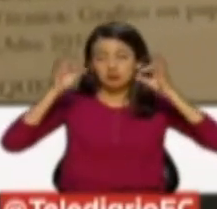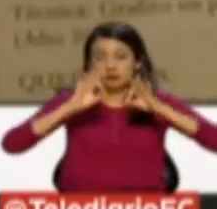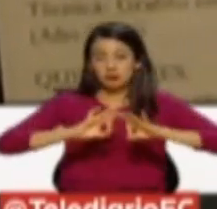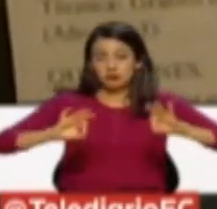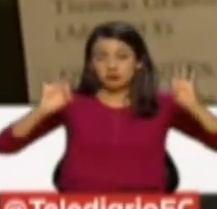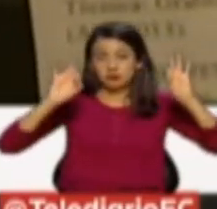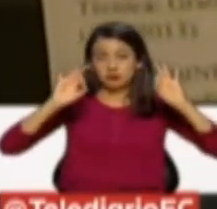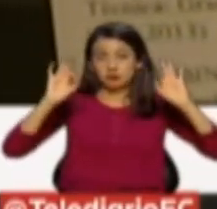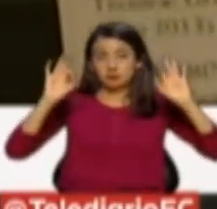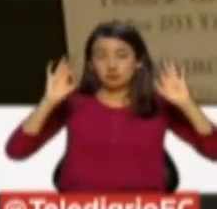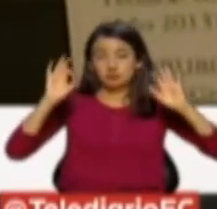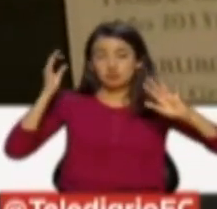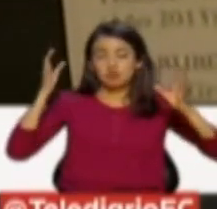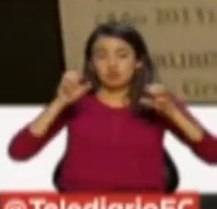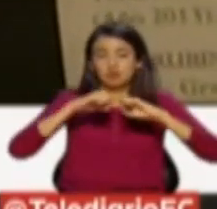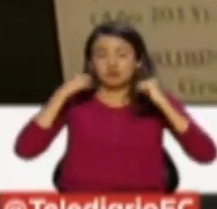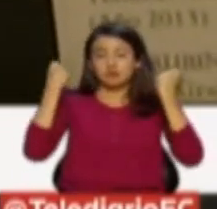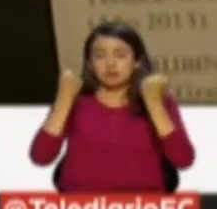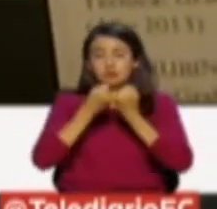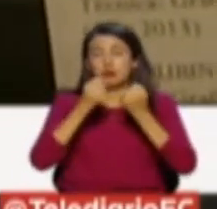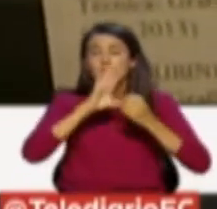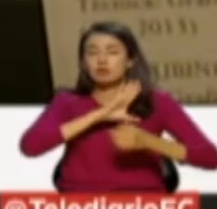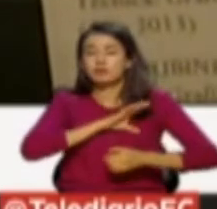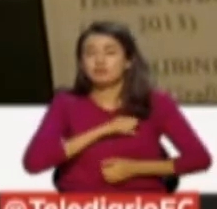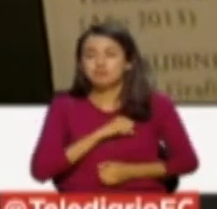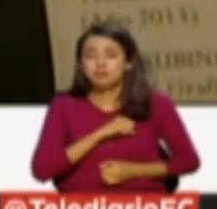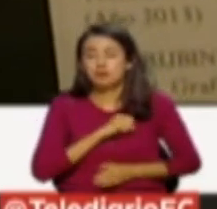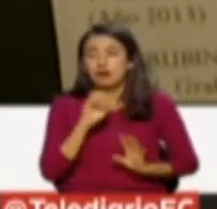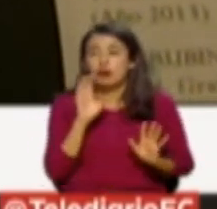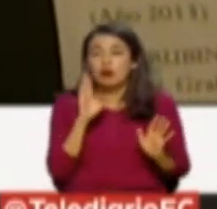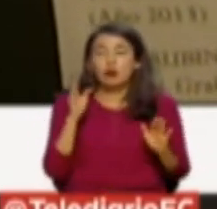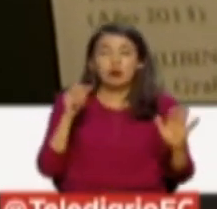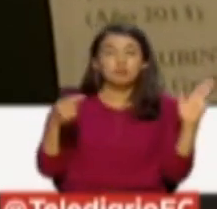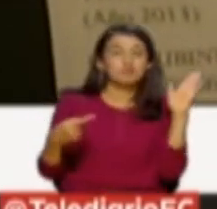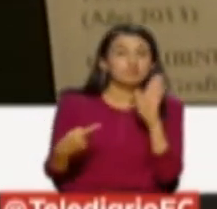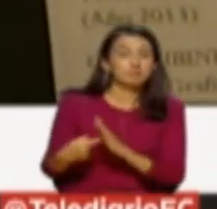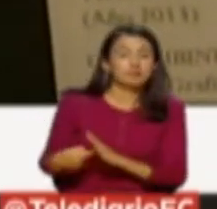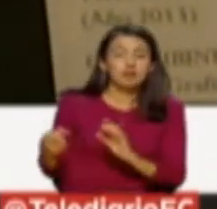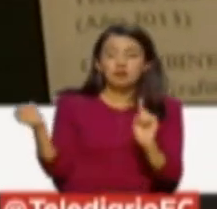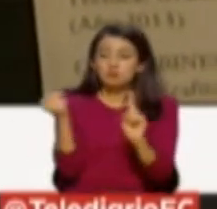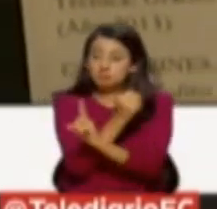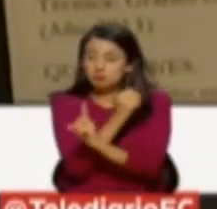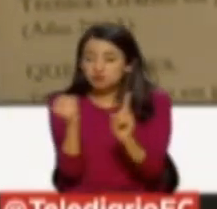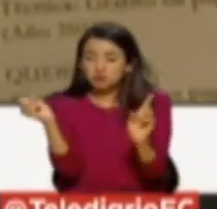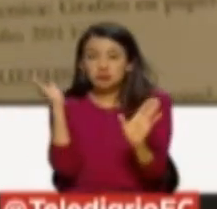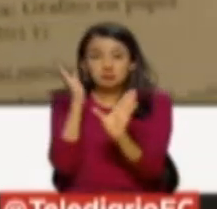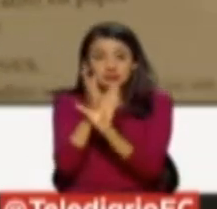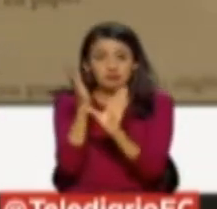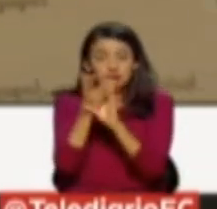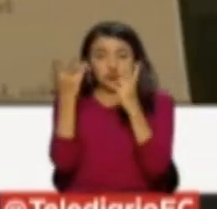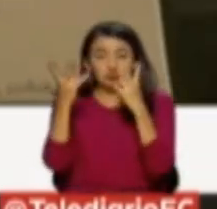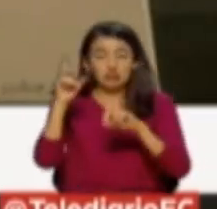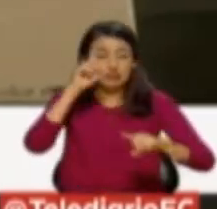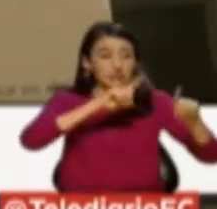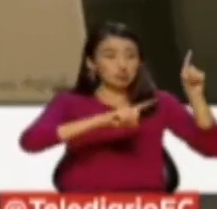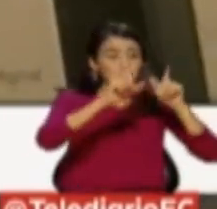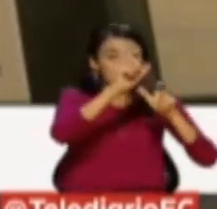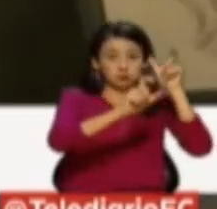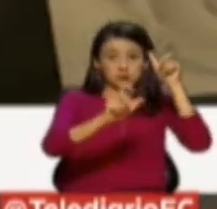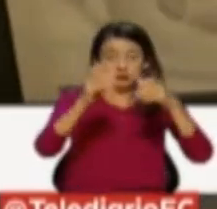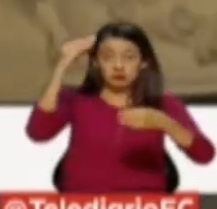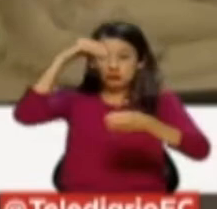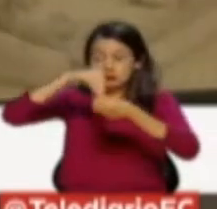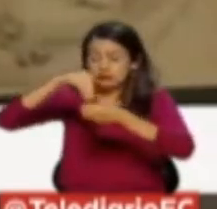a veces por el egoísmo por el maltrato psicológico y hay algunas personas que se